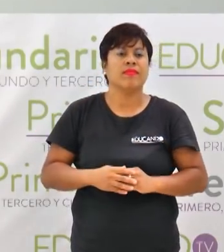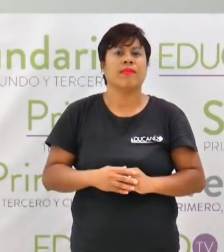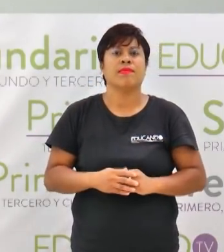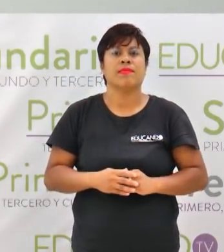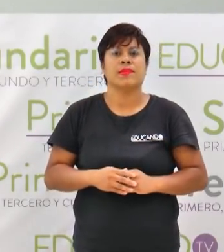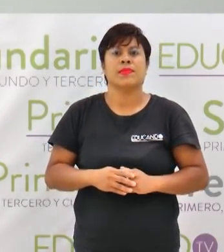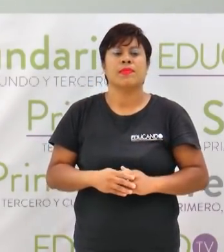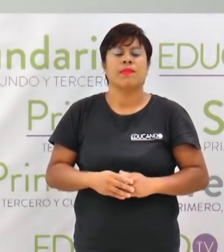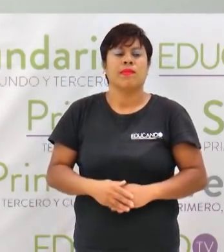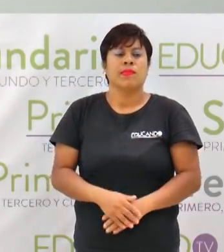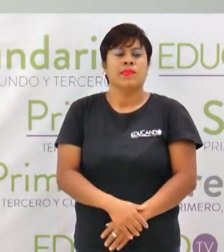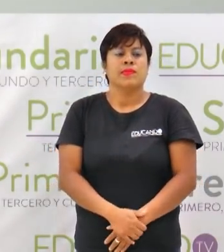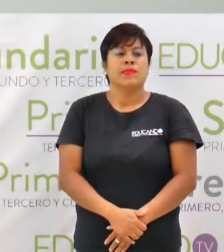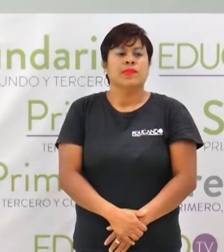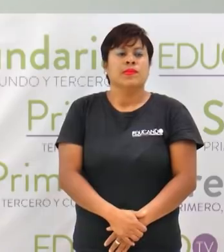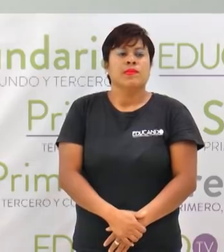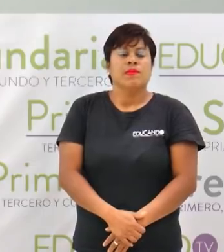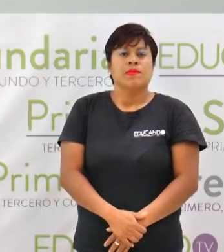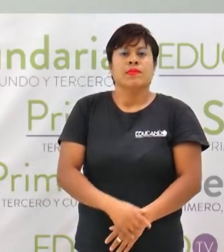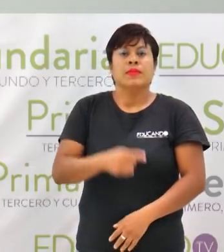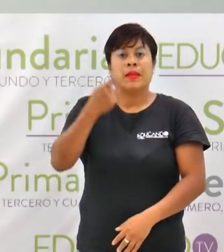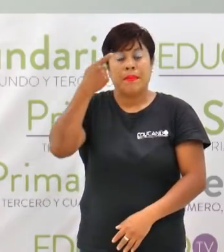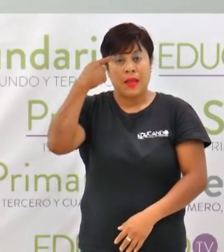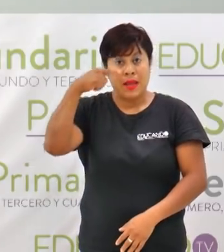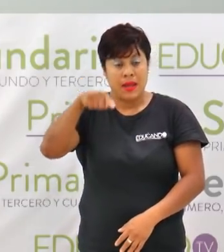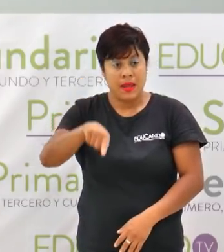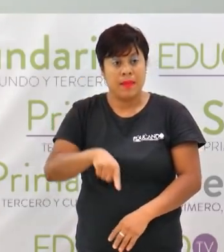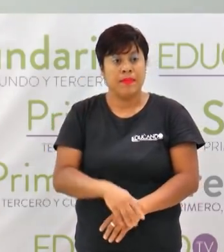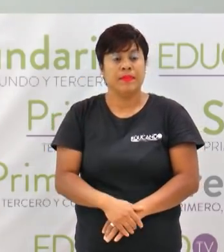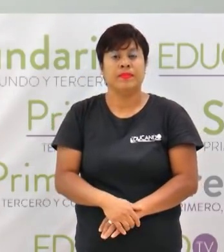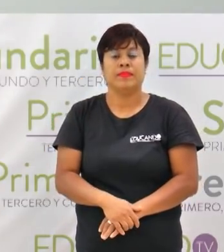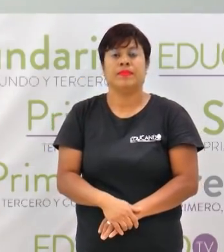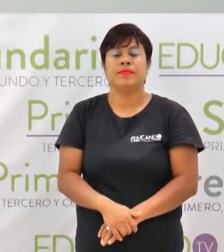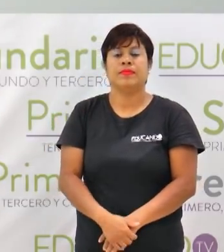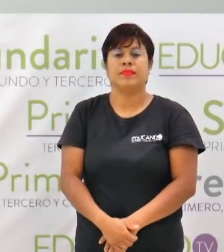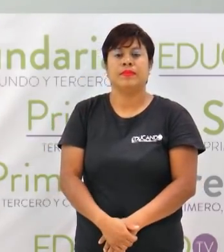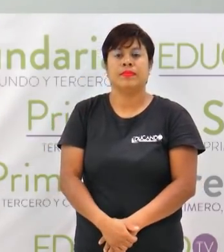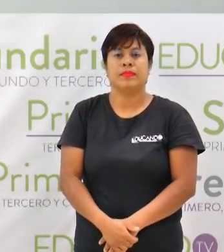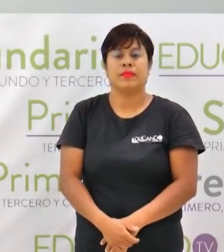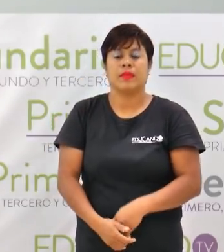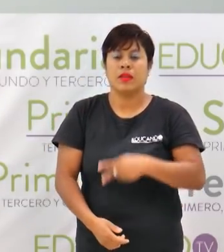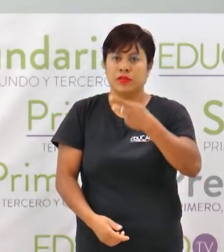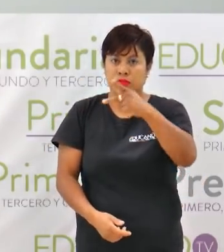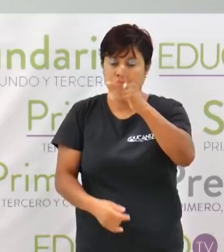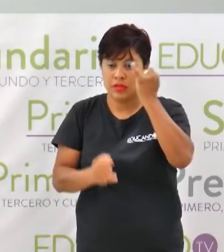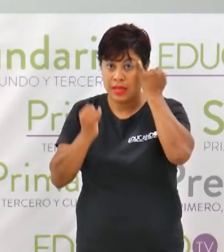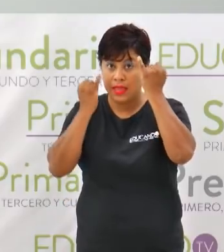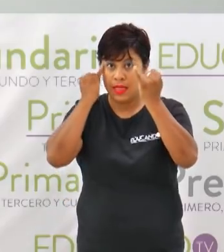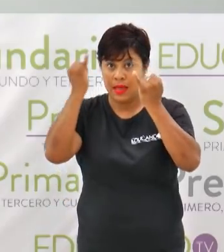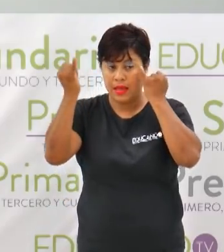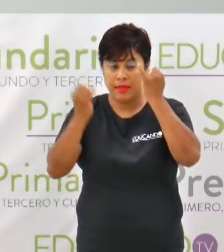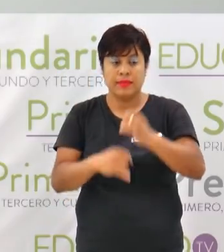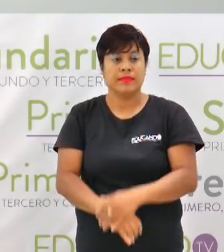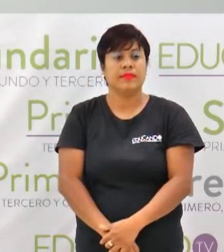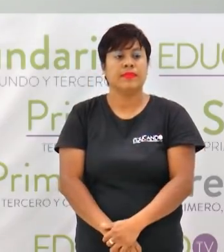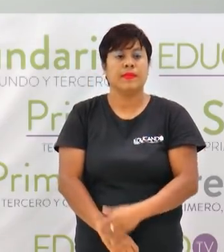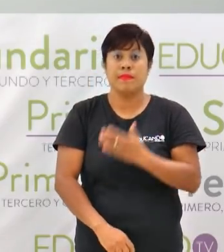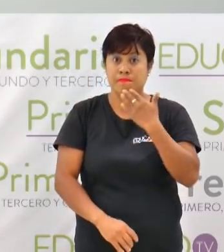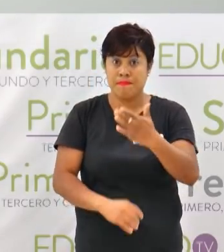más espacio para tus ideas.